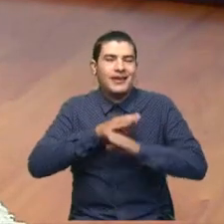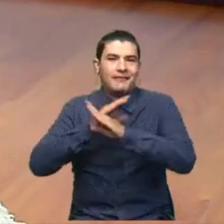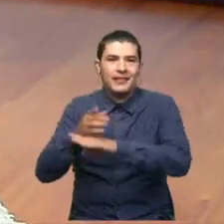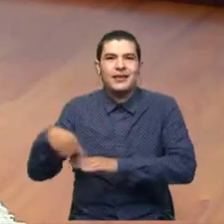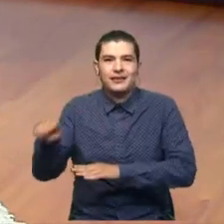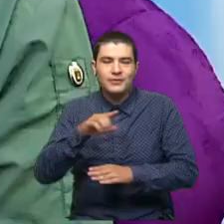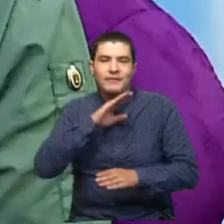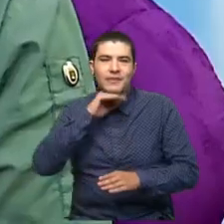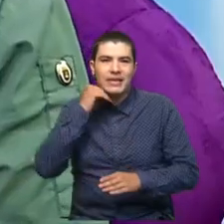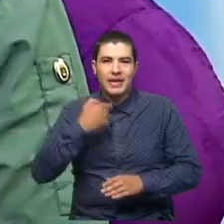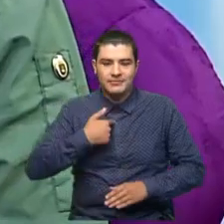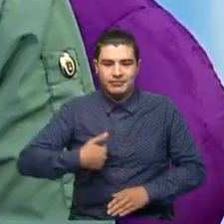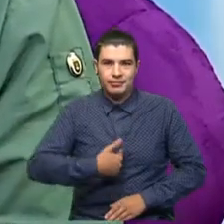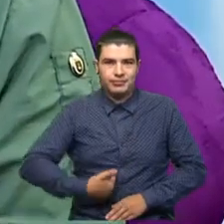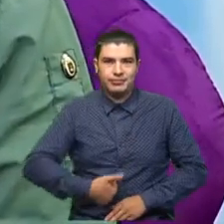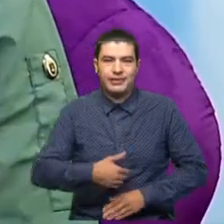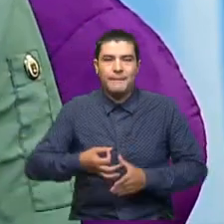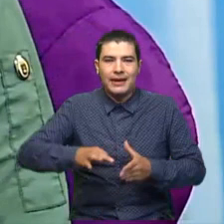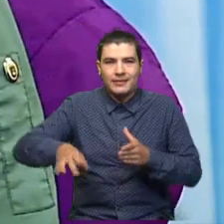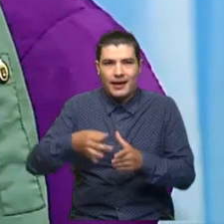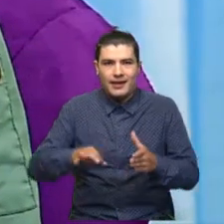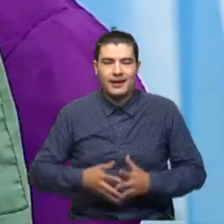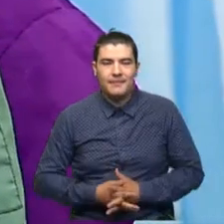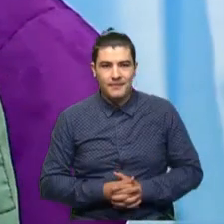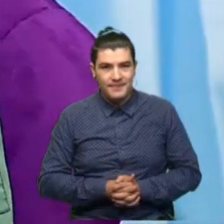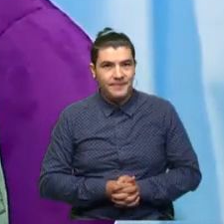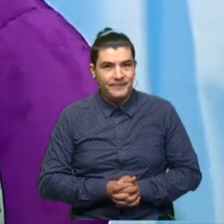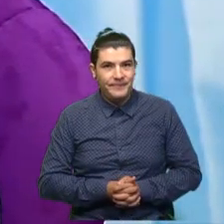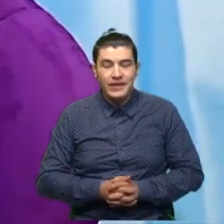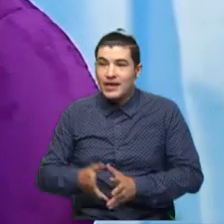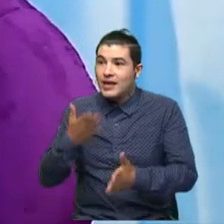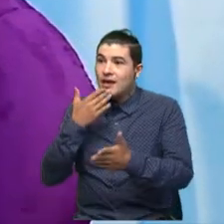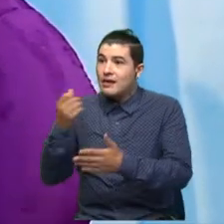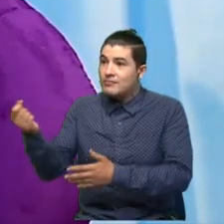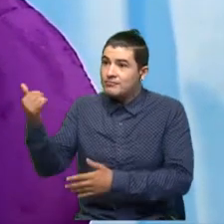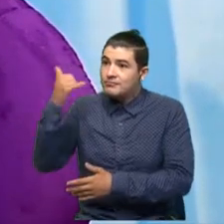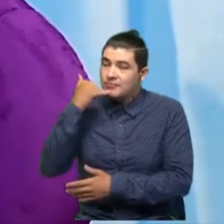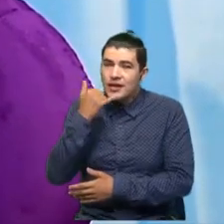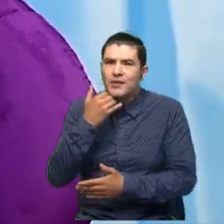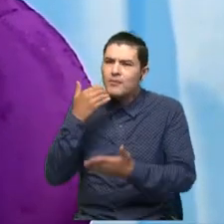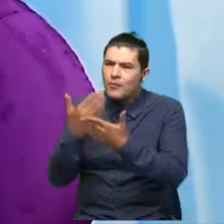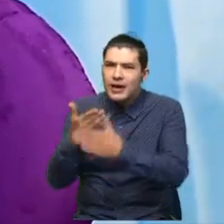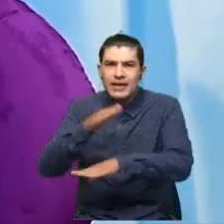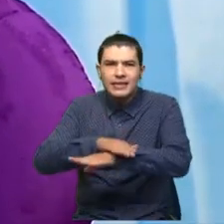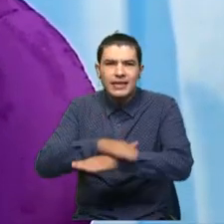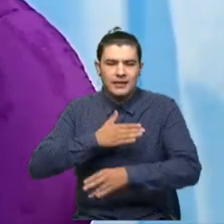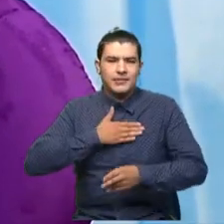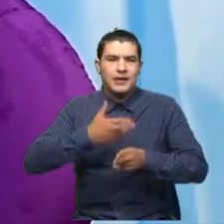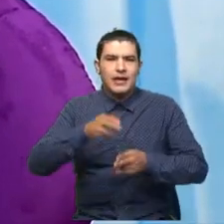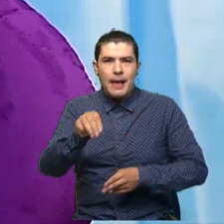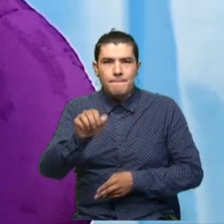dicen. Buenas, ¿con quién hablo? Buenas tardes, con Michael. Hola, Michael, ¿cómo te